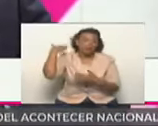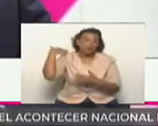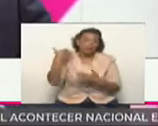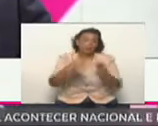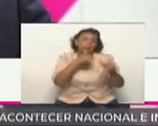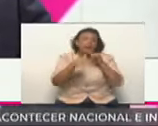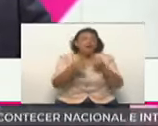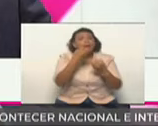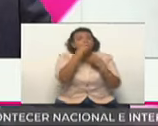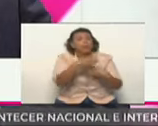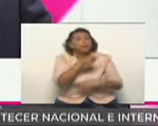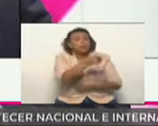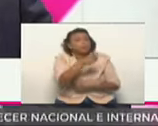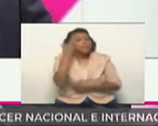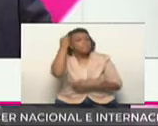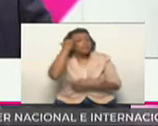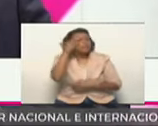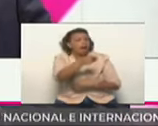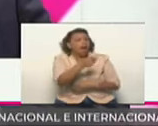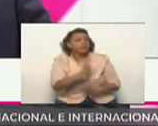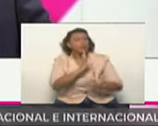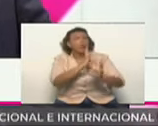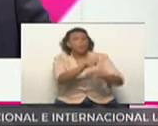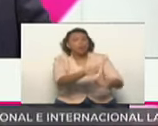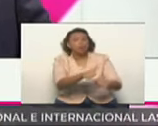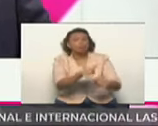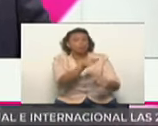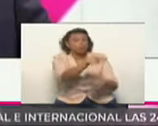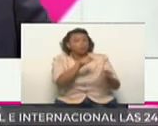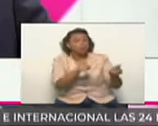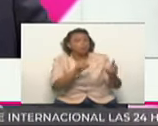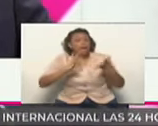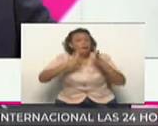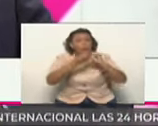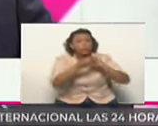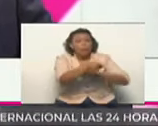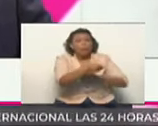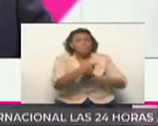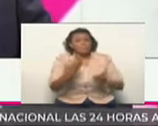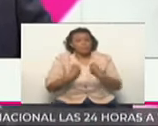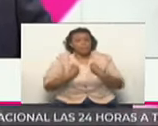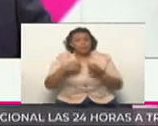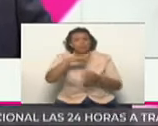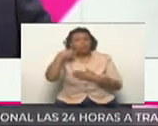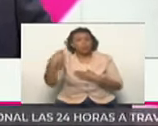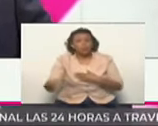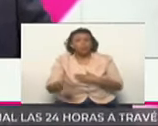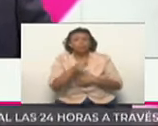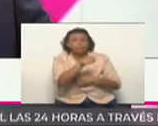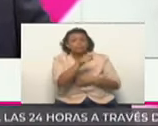unas cosas del pasado. Pero bueno, ahora pensando en lo que usted acaba de hablar con Miguel Ángel, Miguel Ángel y yo hemos tenido algunas conversaciones estos días a través del programa de radio que